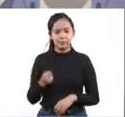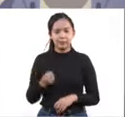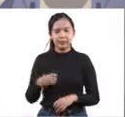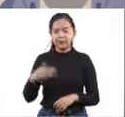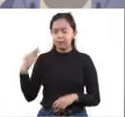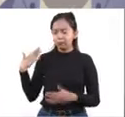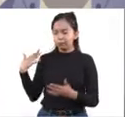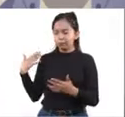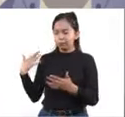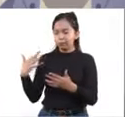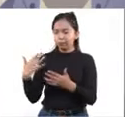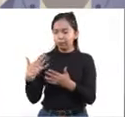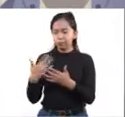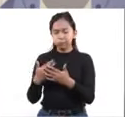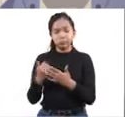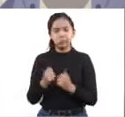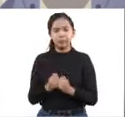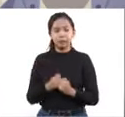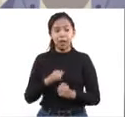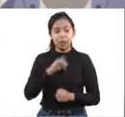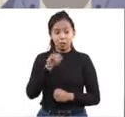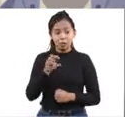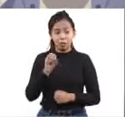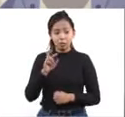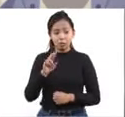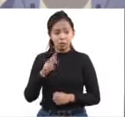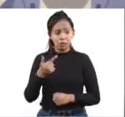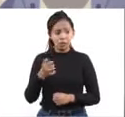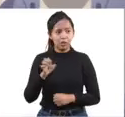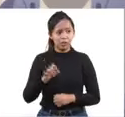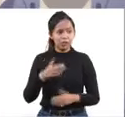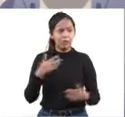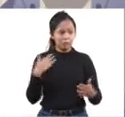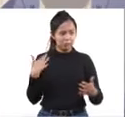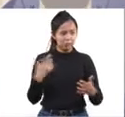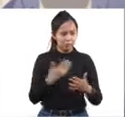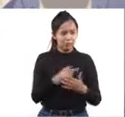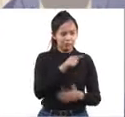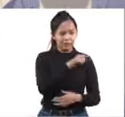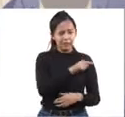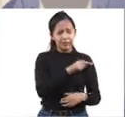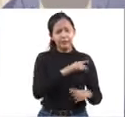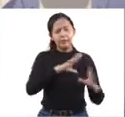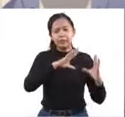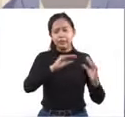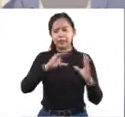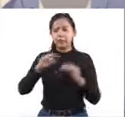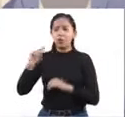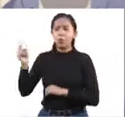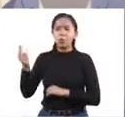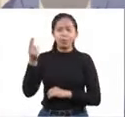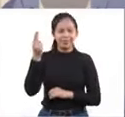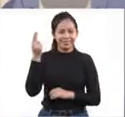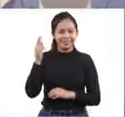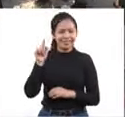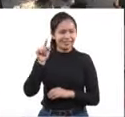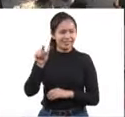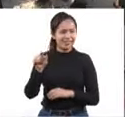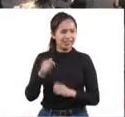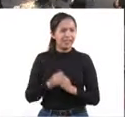años, Jorge se encontraba saturado, impartiendo clases en la Universidad de People's College of Law,